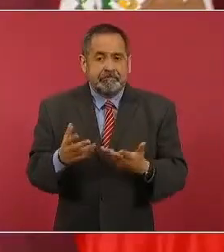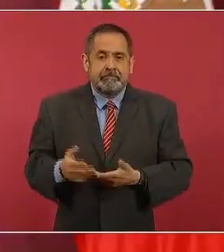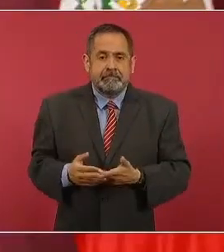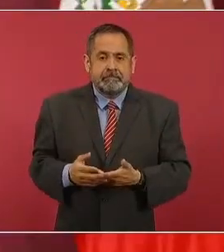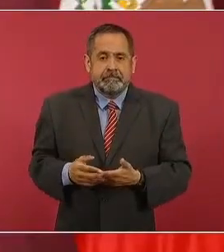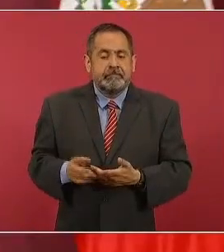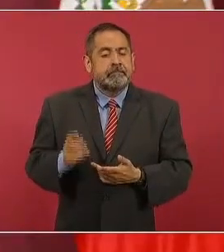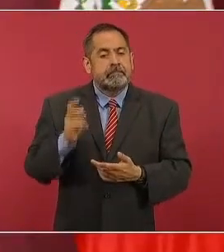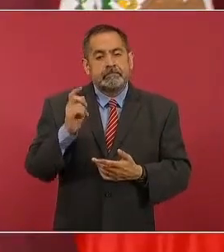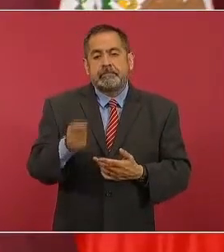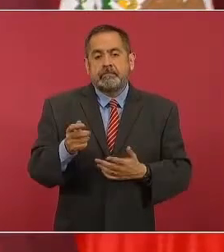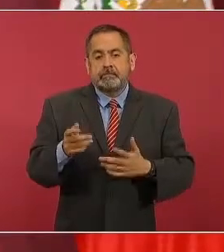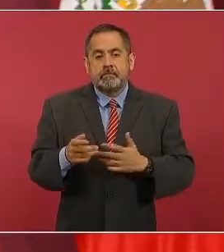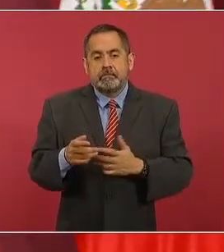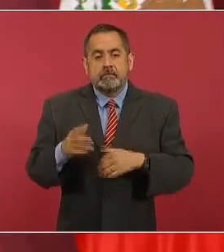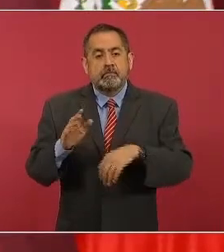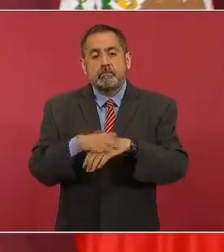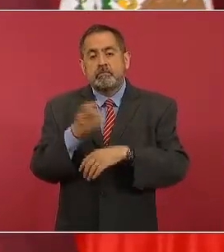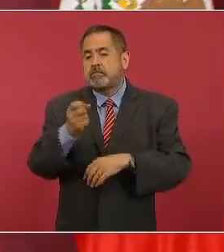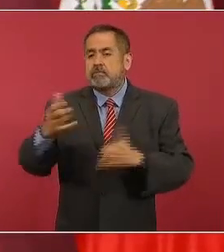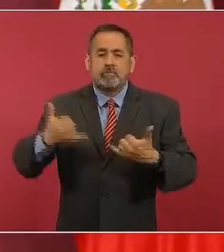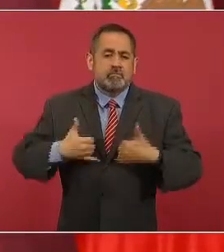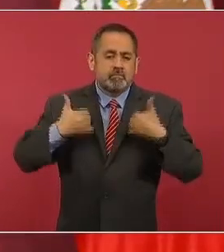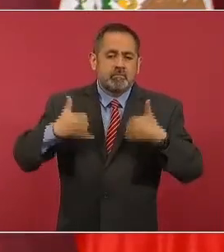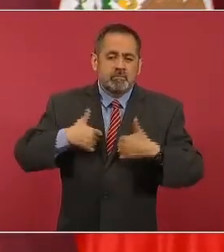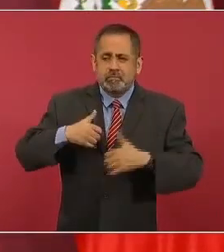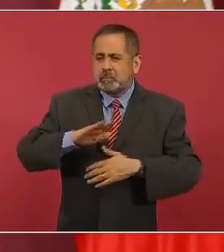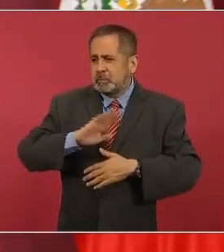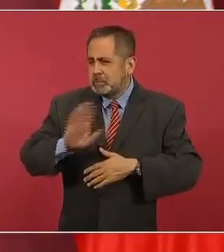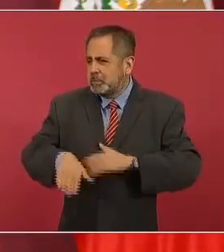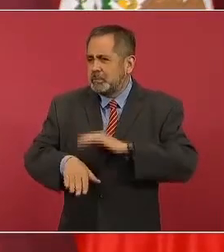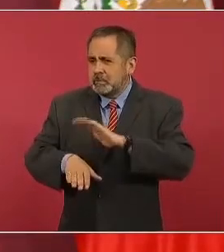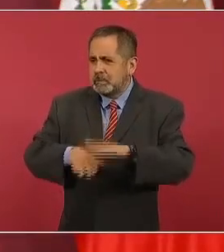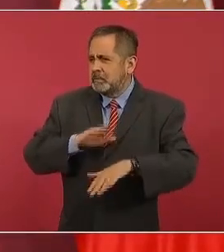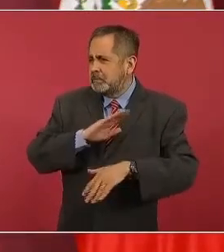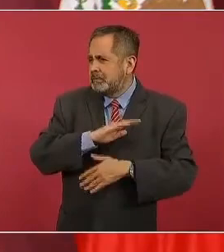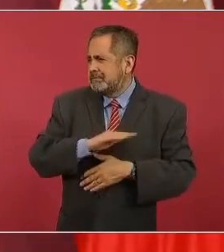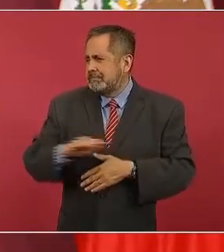sobre todo por la pérdida de jóvenes.